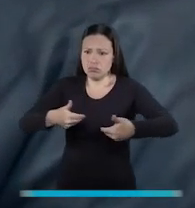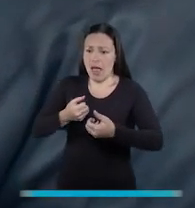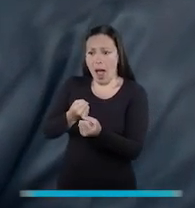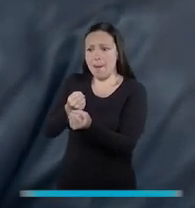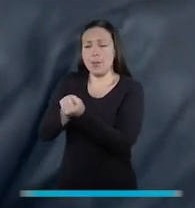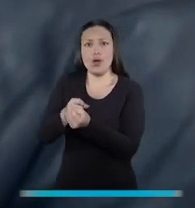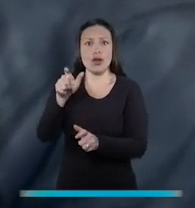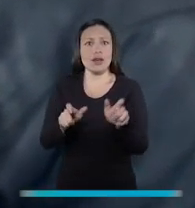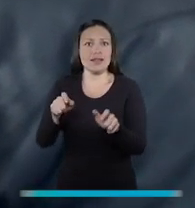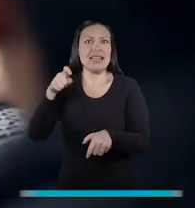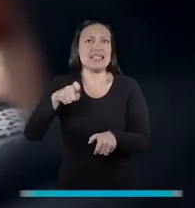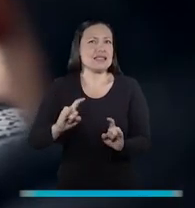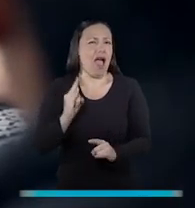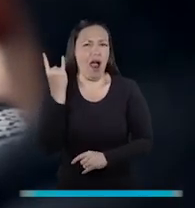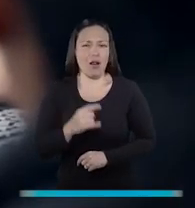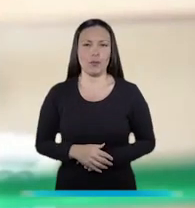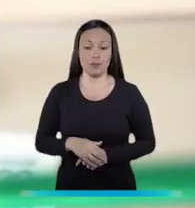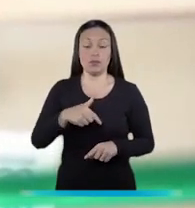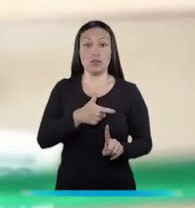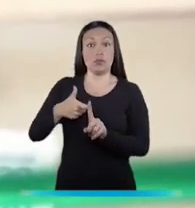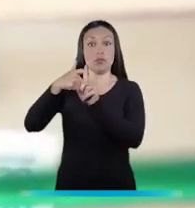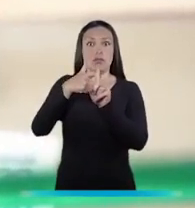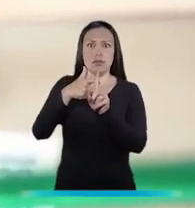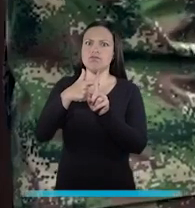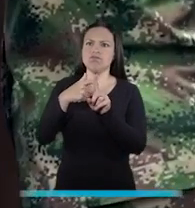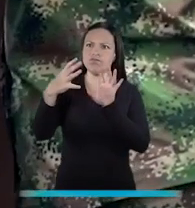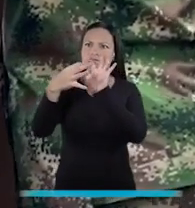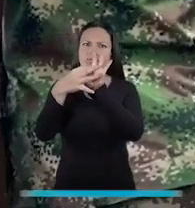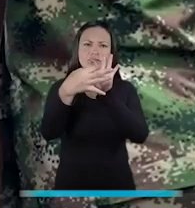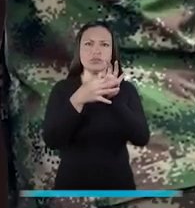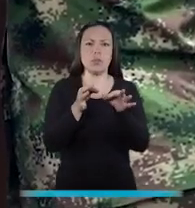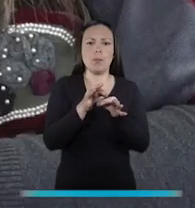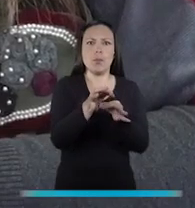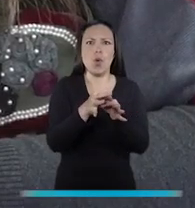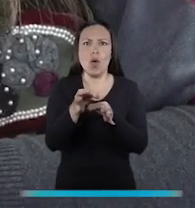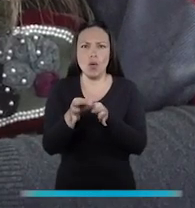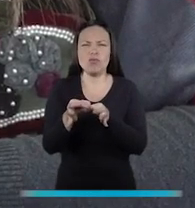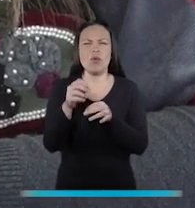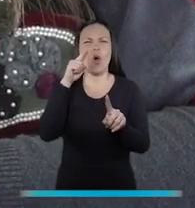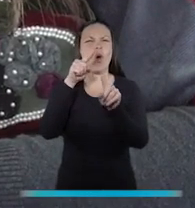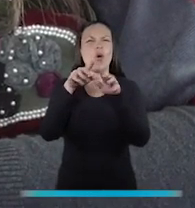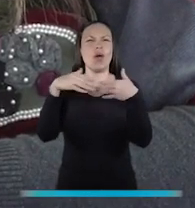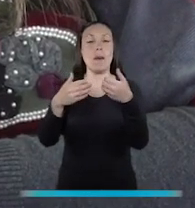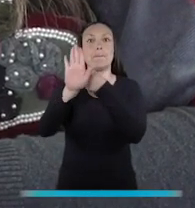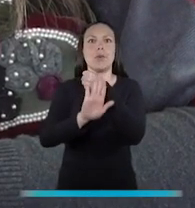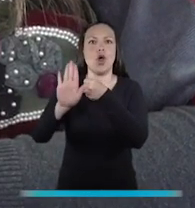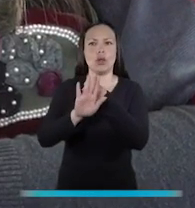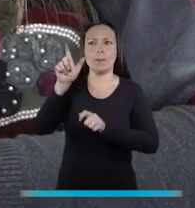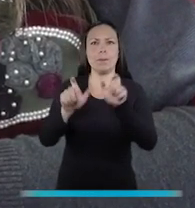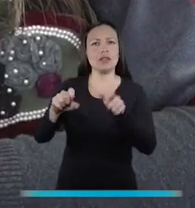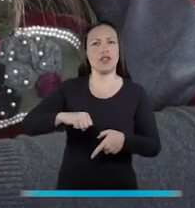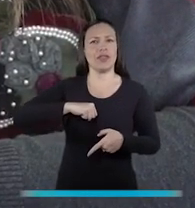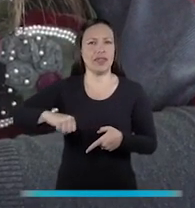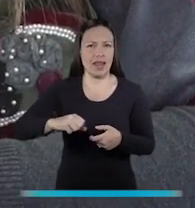pueden venir y solicitar apoyo. La Procuraduría debe estar en el territorio de la mano con las personerías municipales,